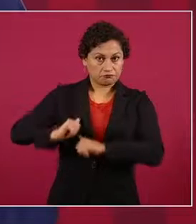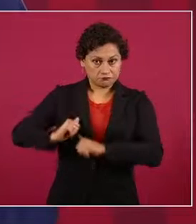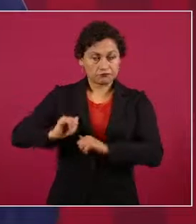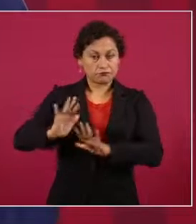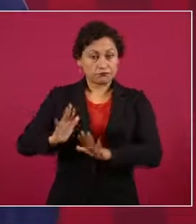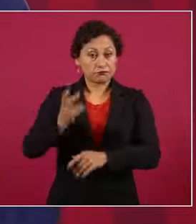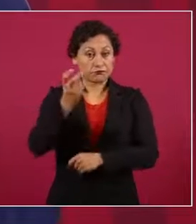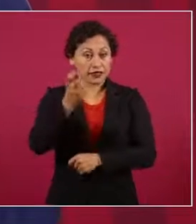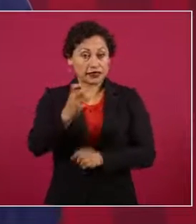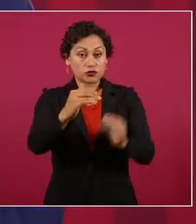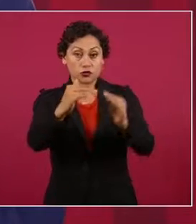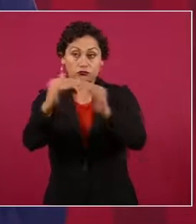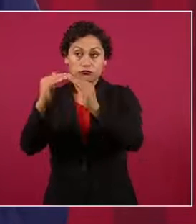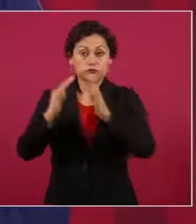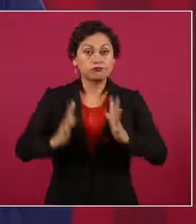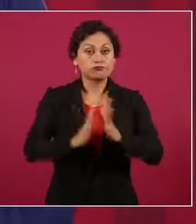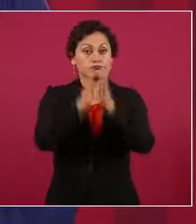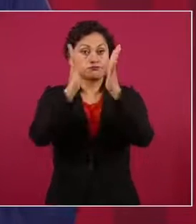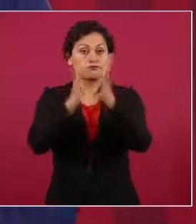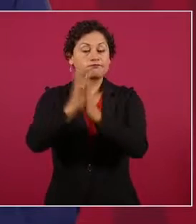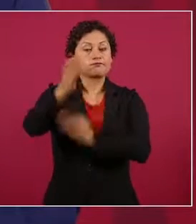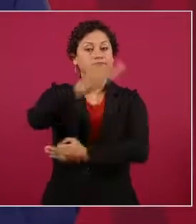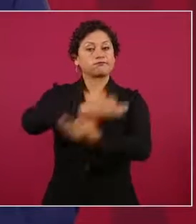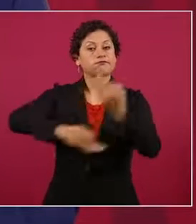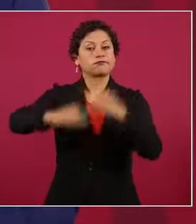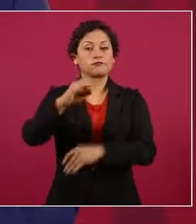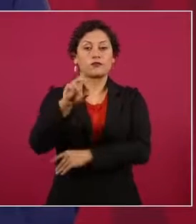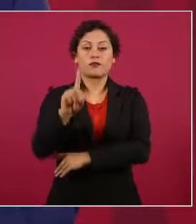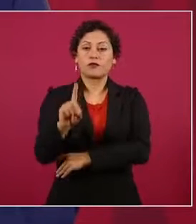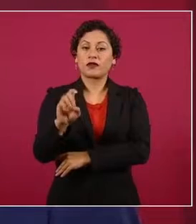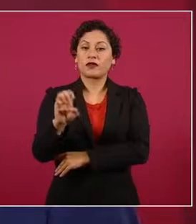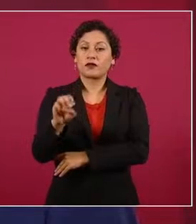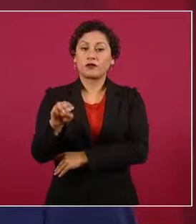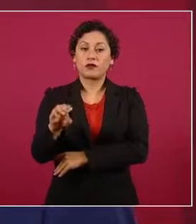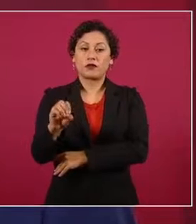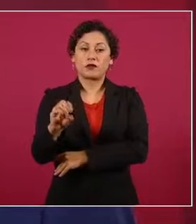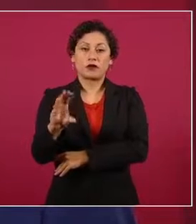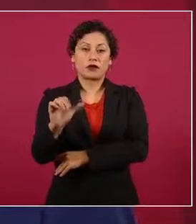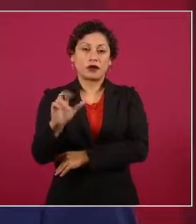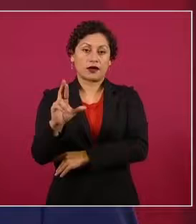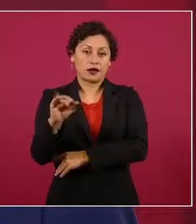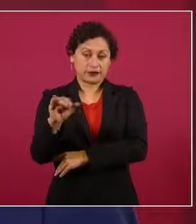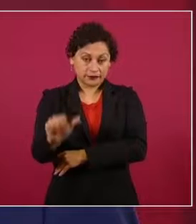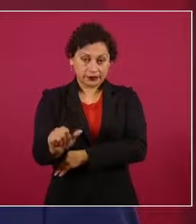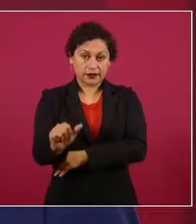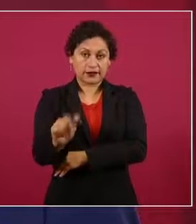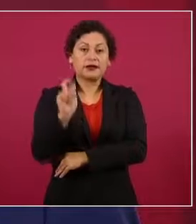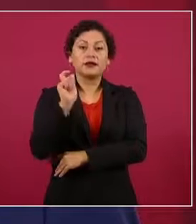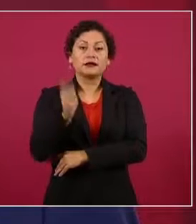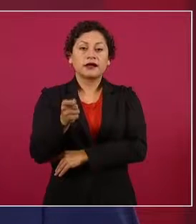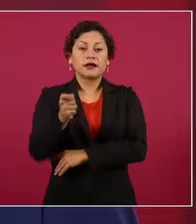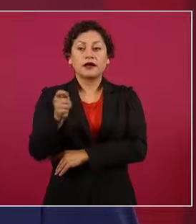que no haya compra de votos, que